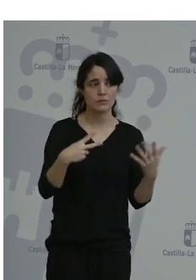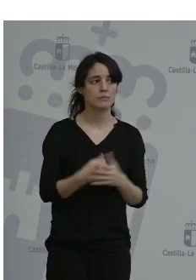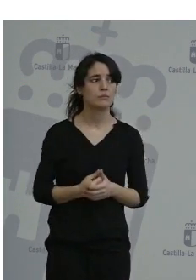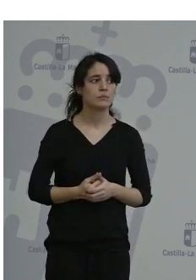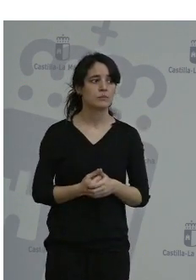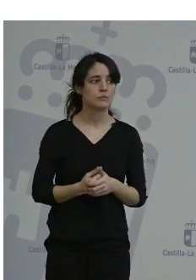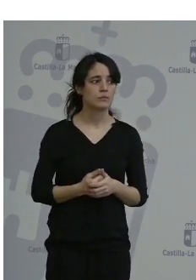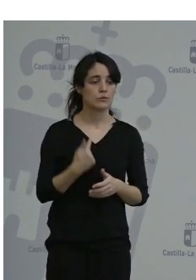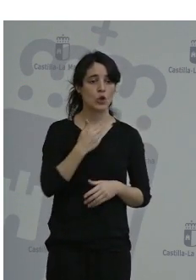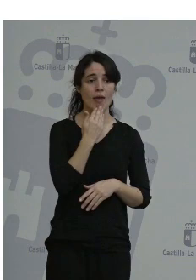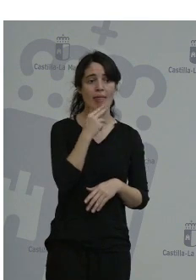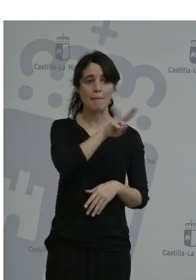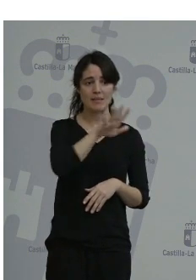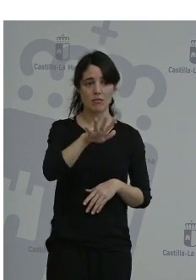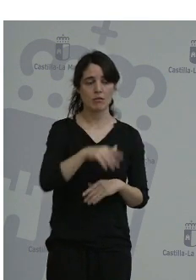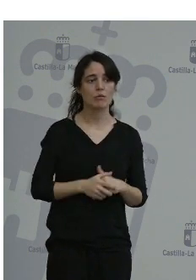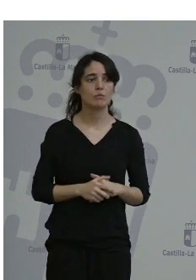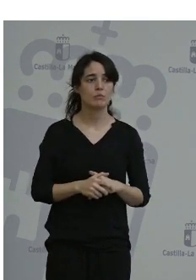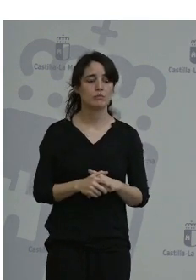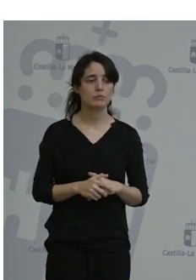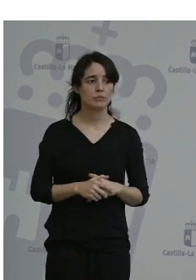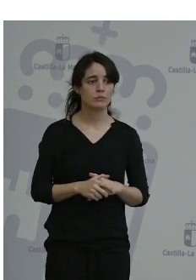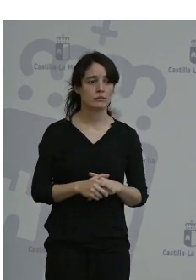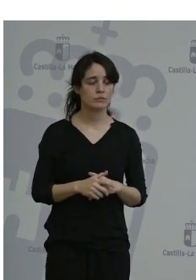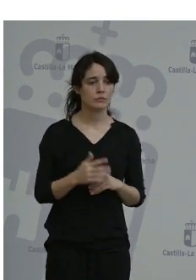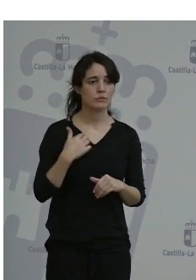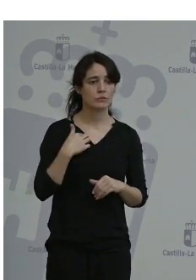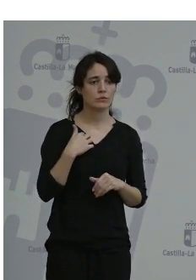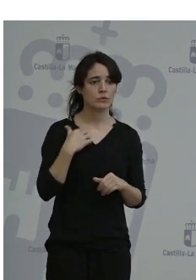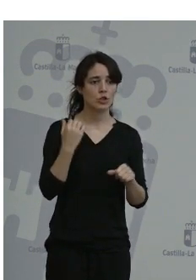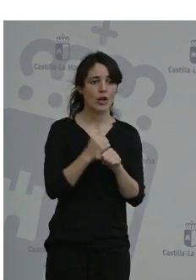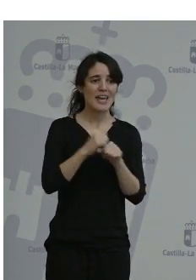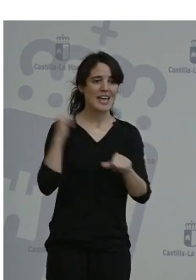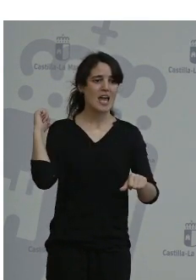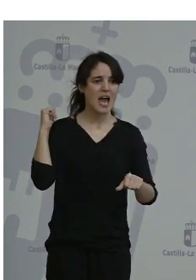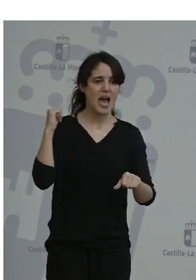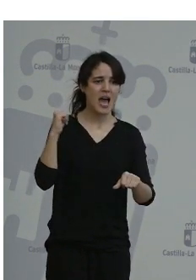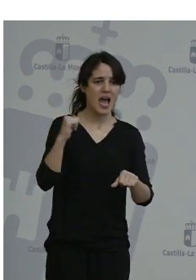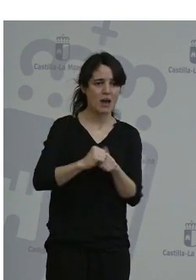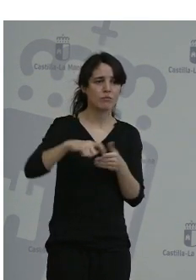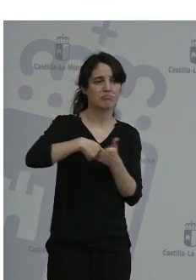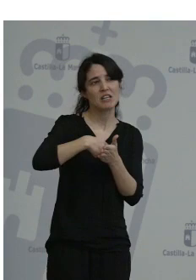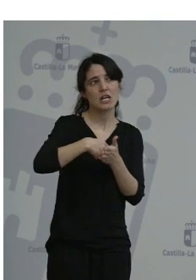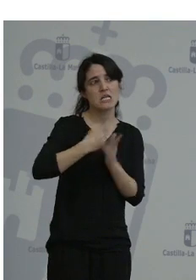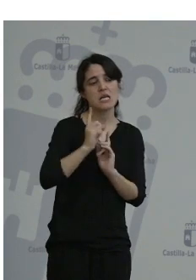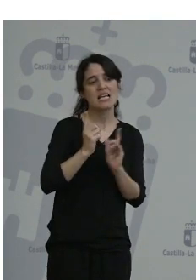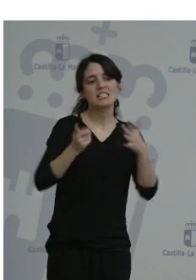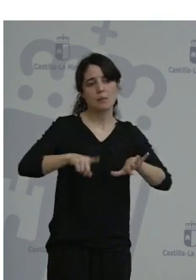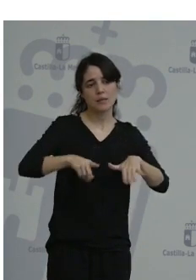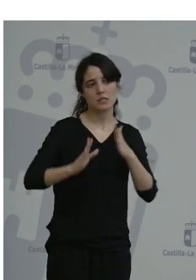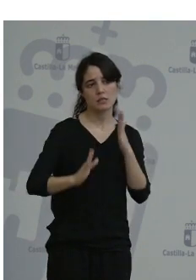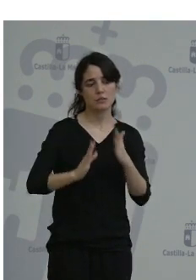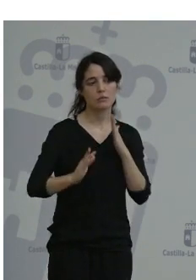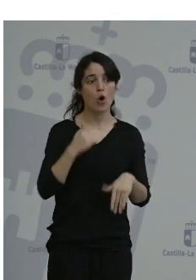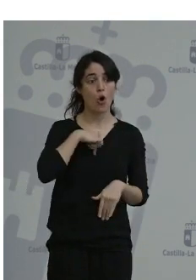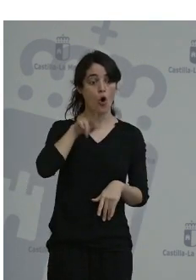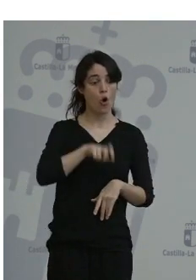Tengo 25 años y he trabajado de forma remunerada, un total de seis meses. Hoy